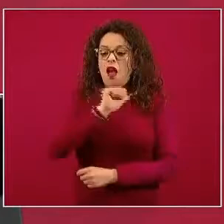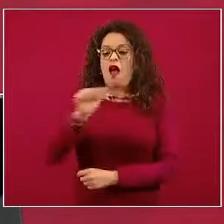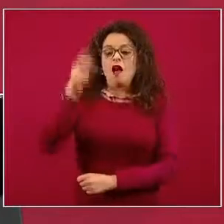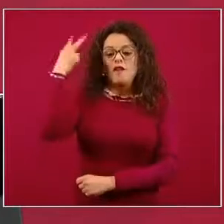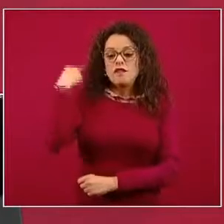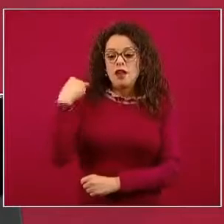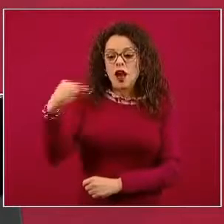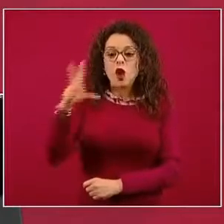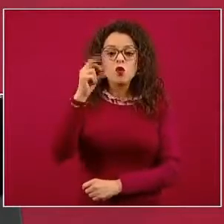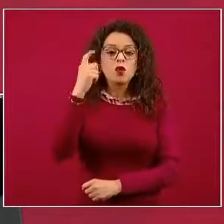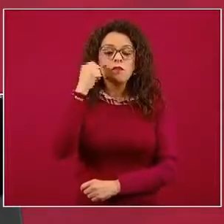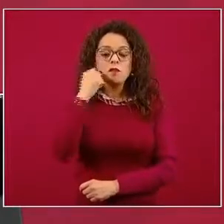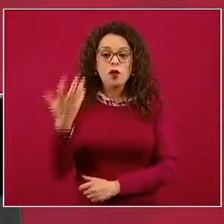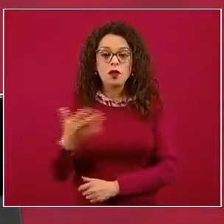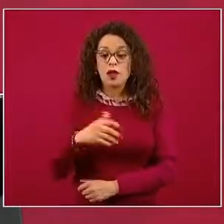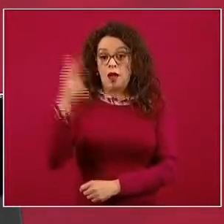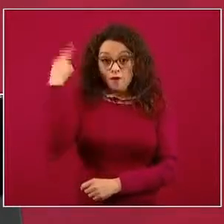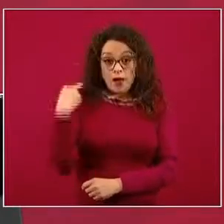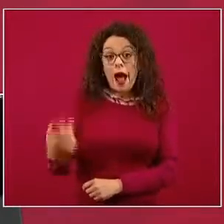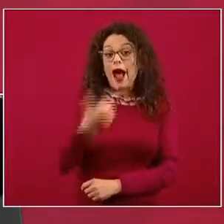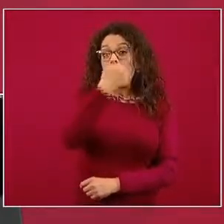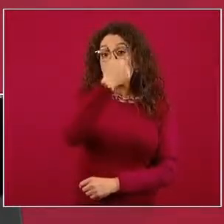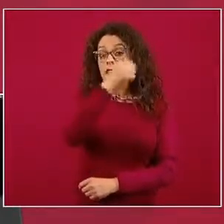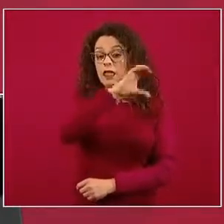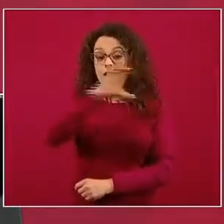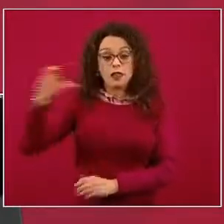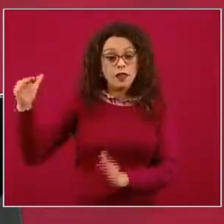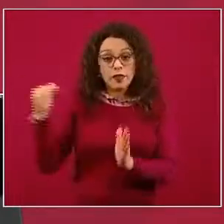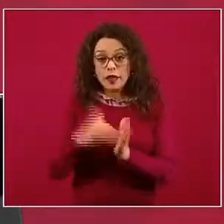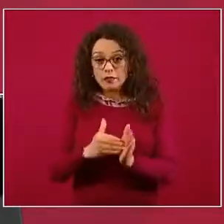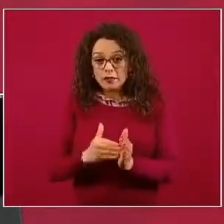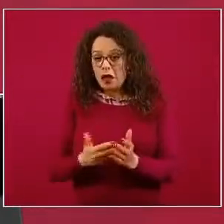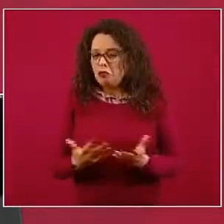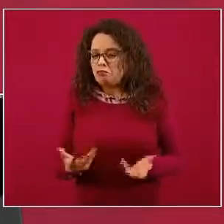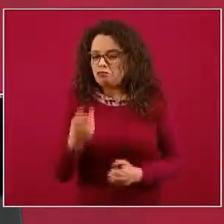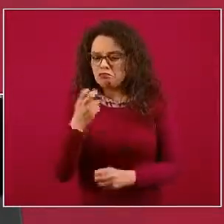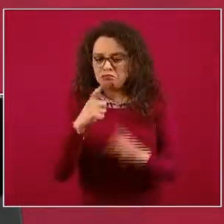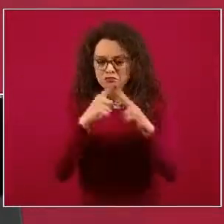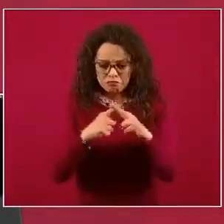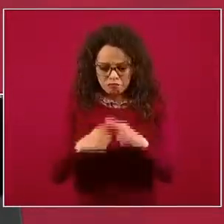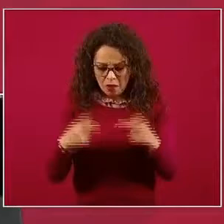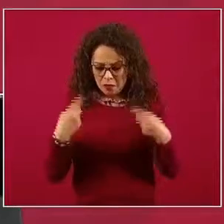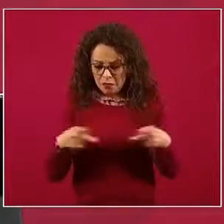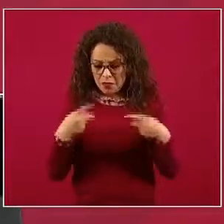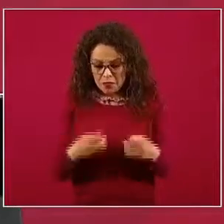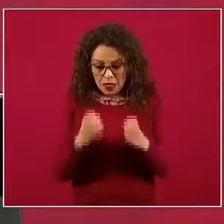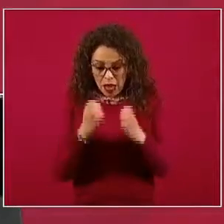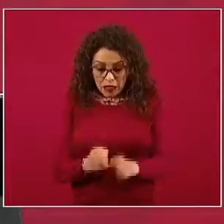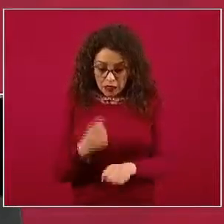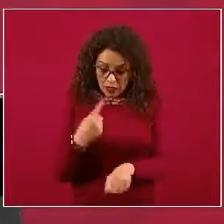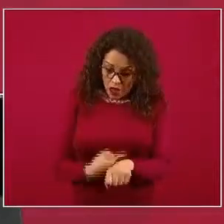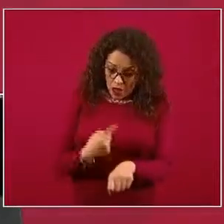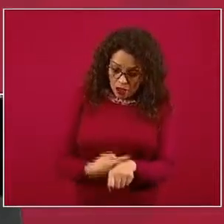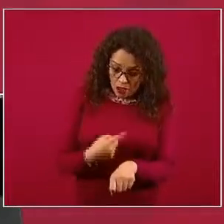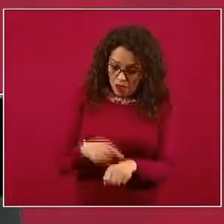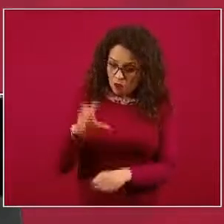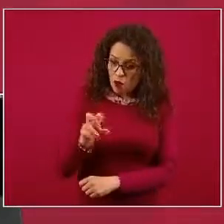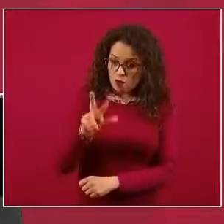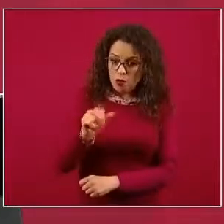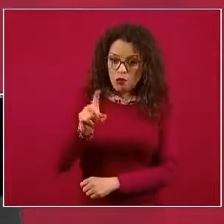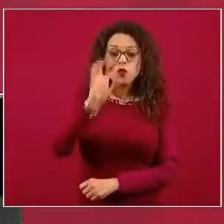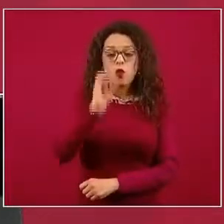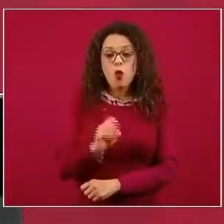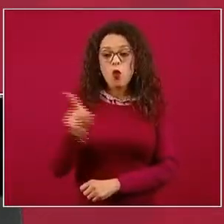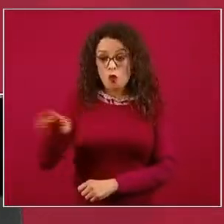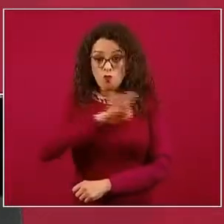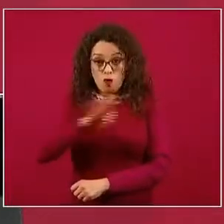Aunque viajen 600,000, la proporción de personas que estarían posiblemente enfermas de COVID o